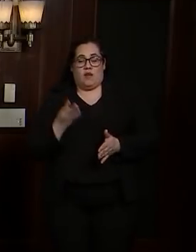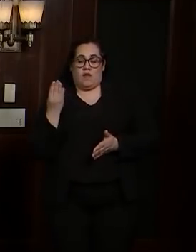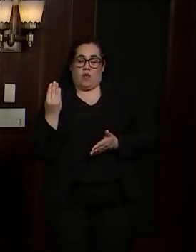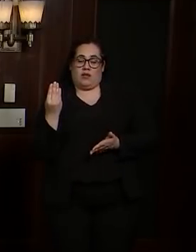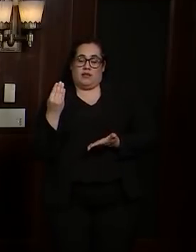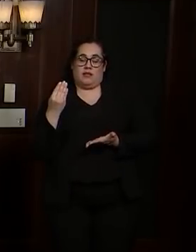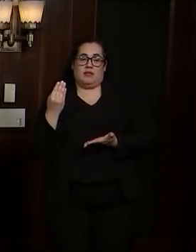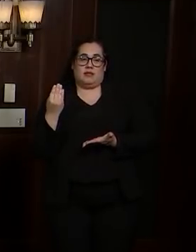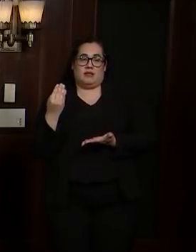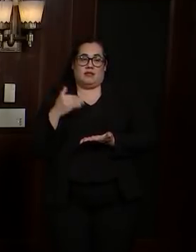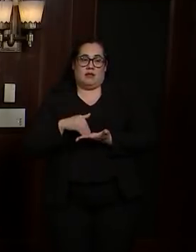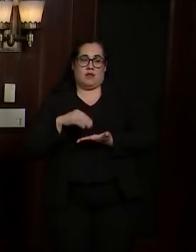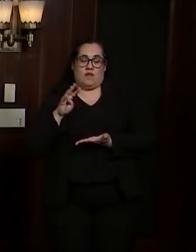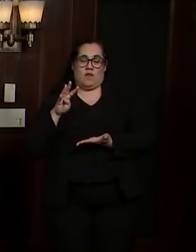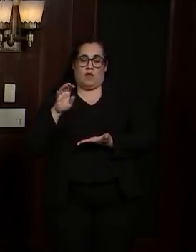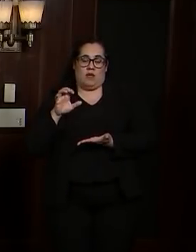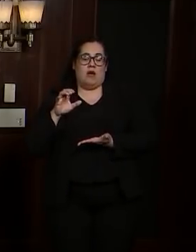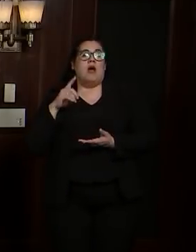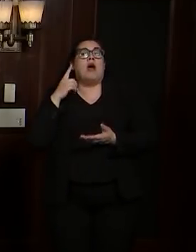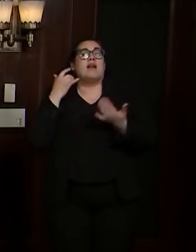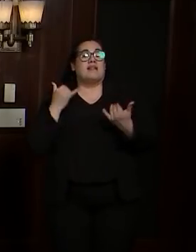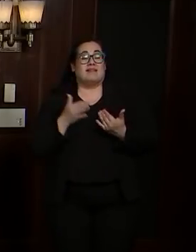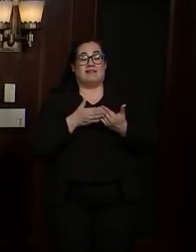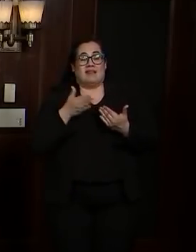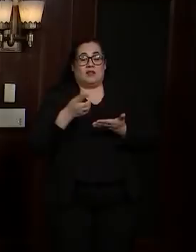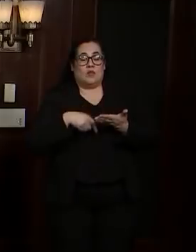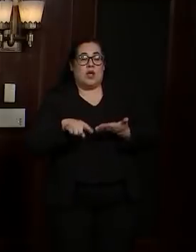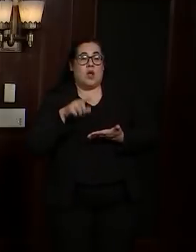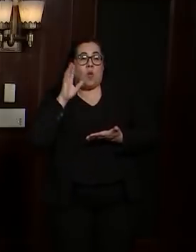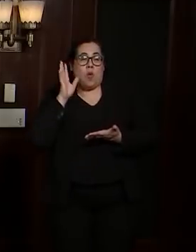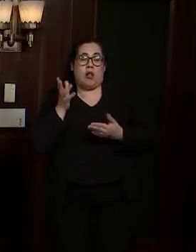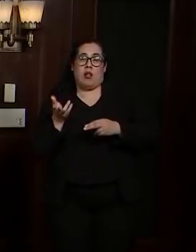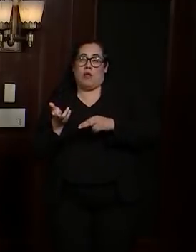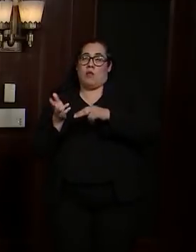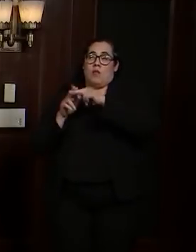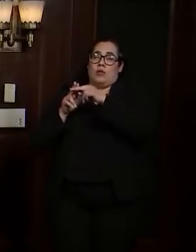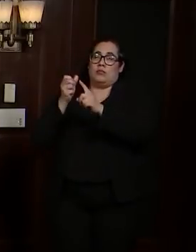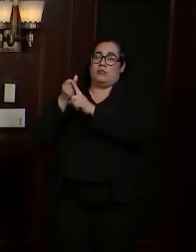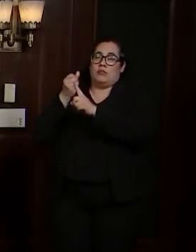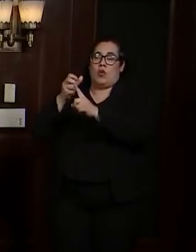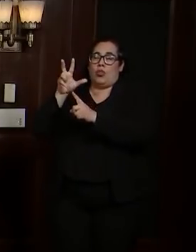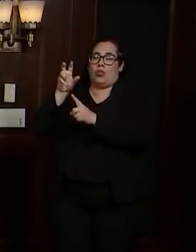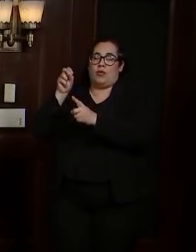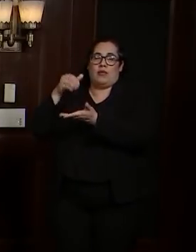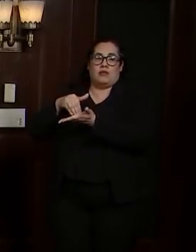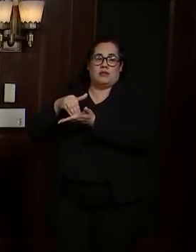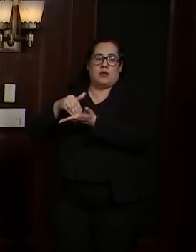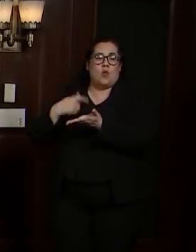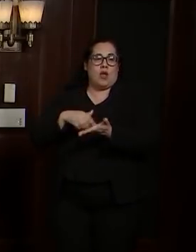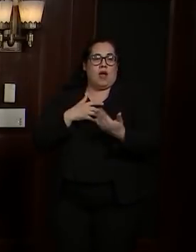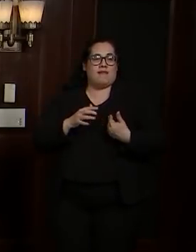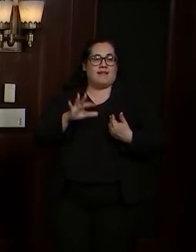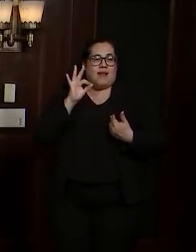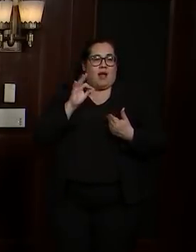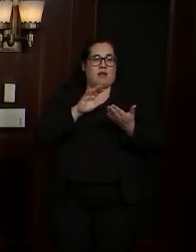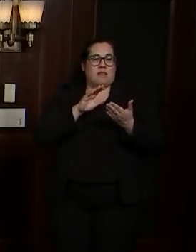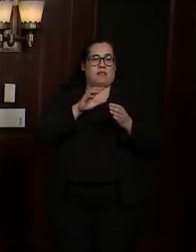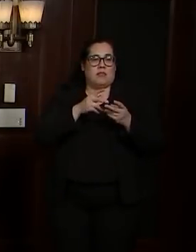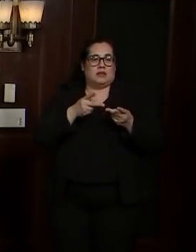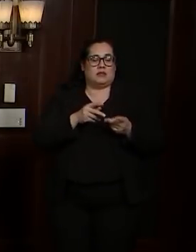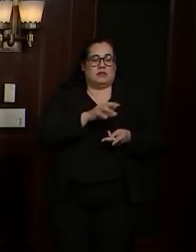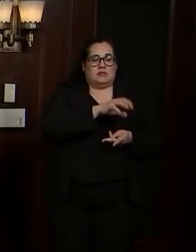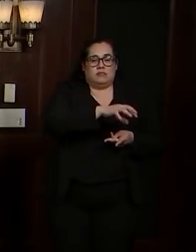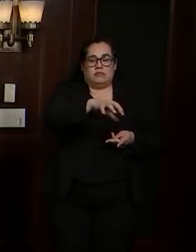14,400 y la semana que viene llegaremos al 30,000. Tenemos 9 sitios públicos para pruebas